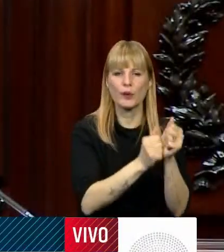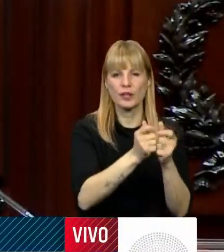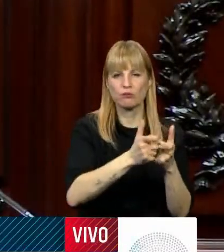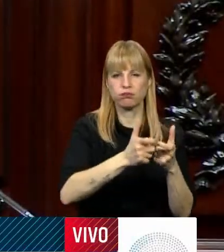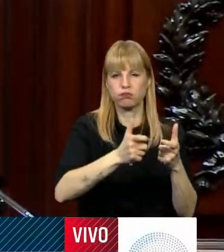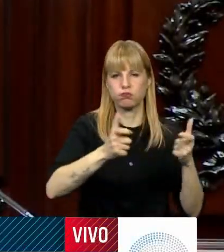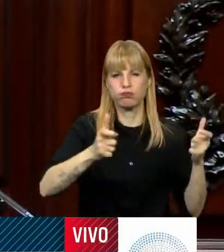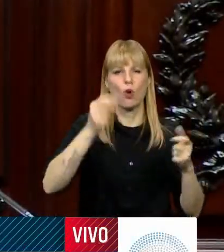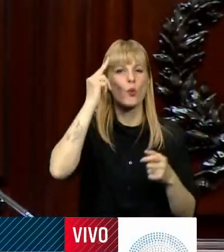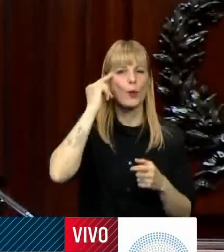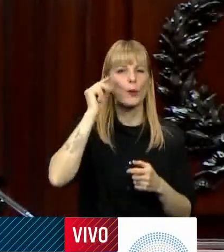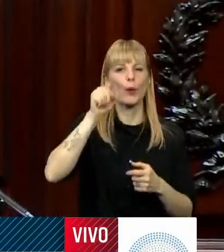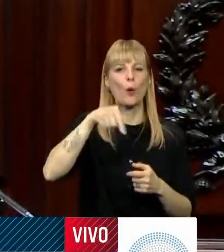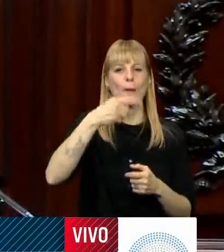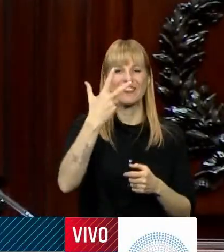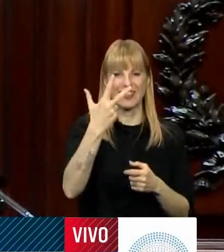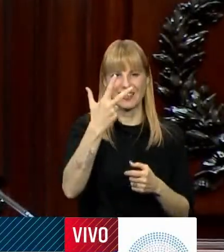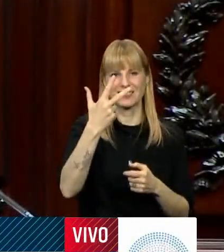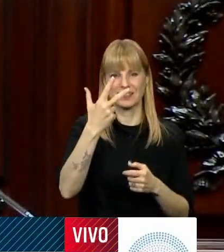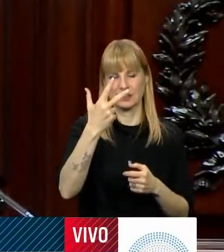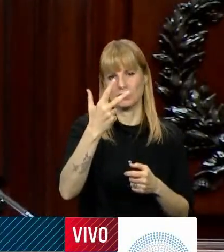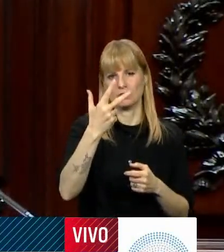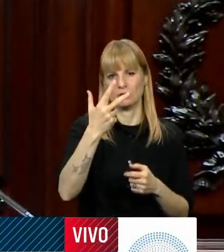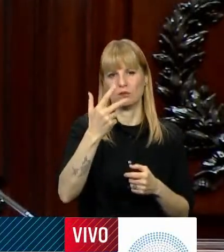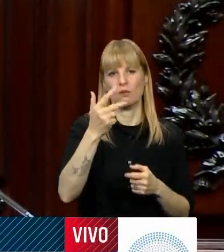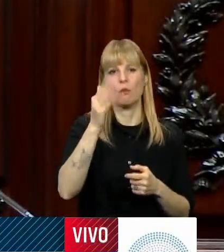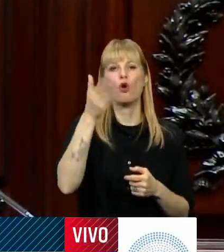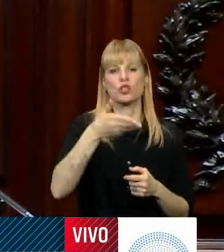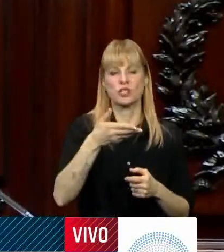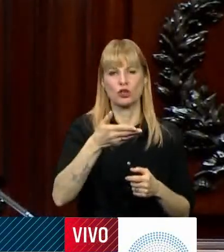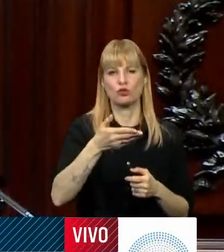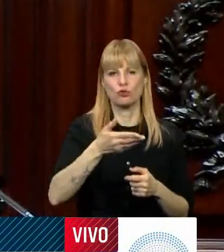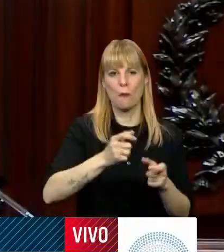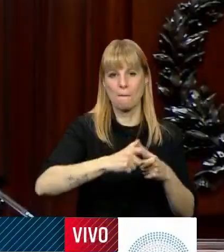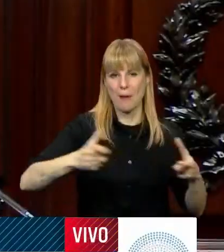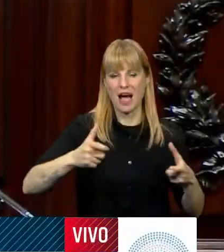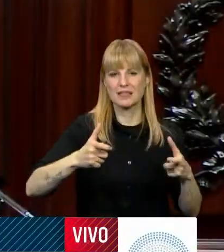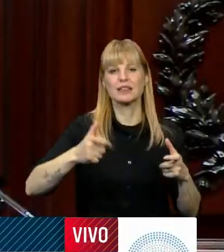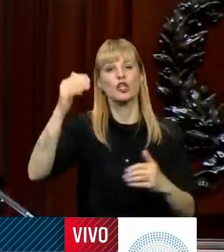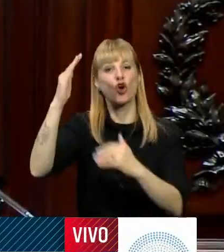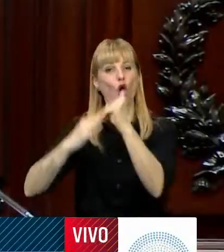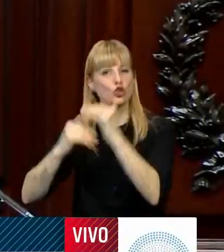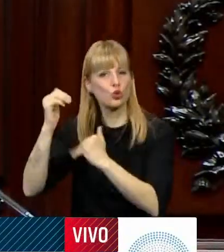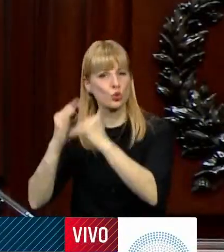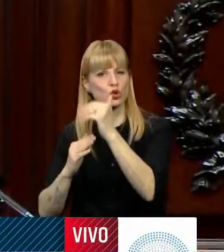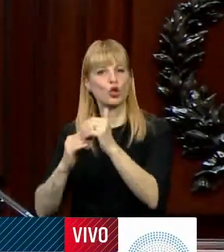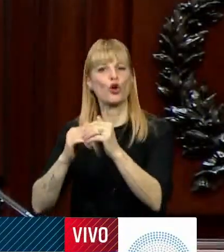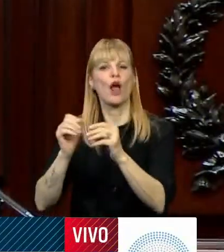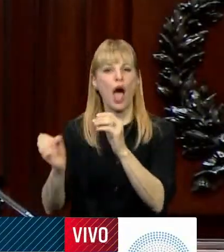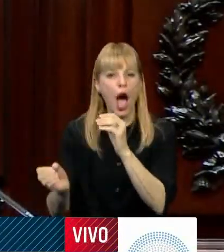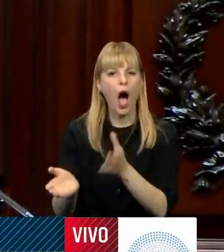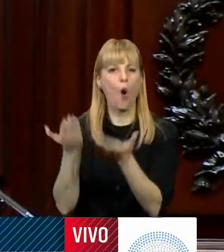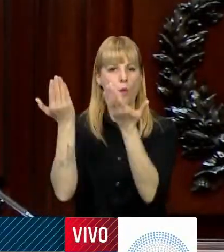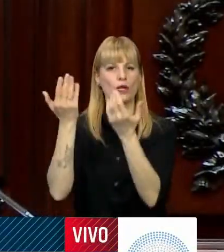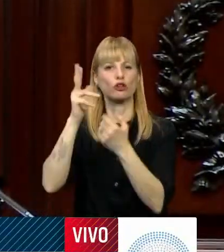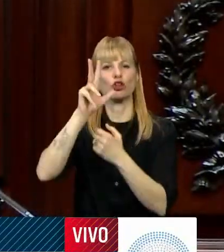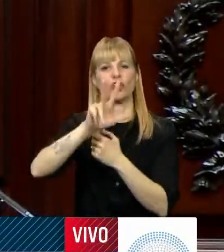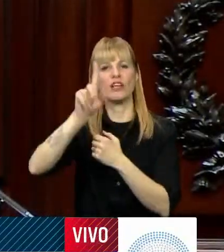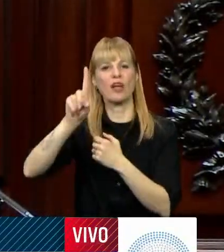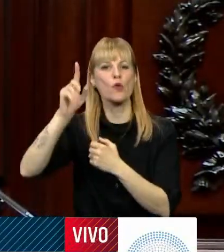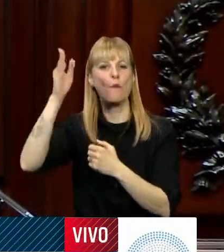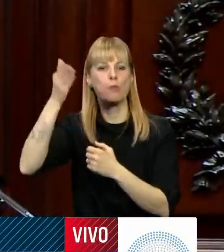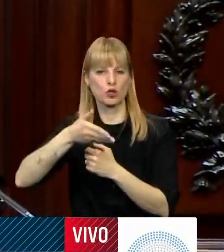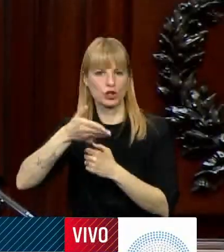del 9,3% interanual, mientras que la construcción aumentó 31% interanual